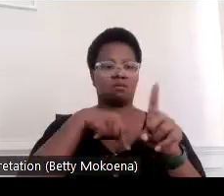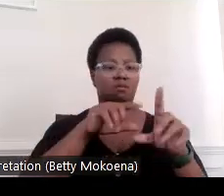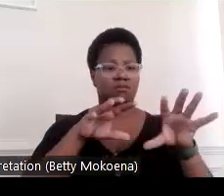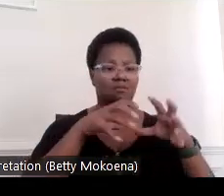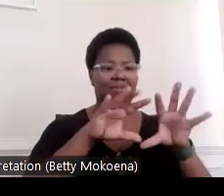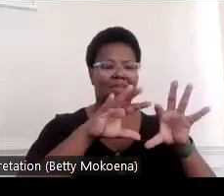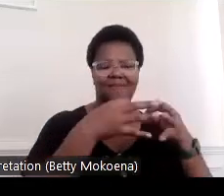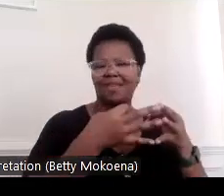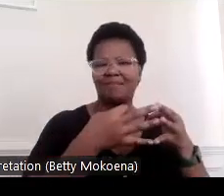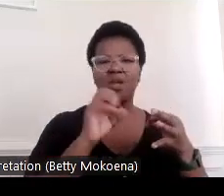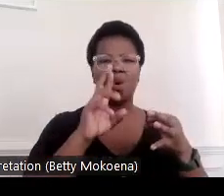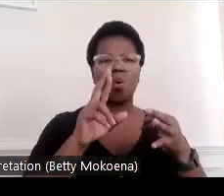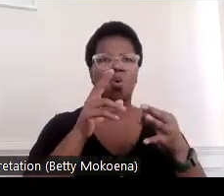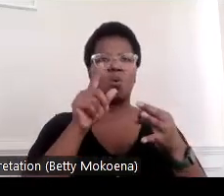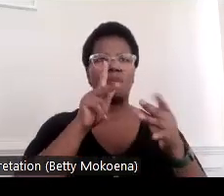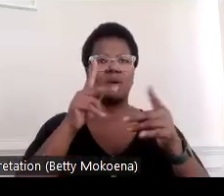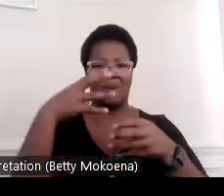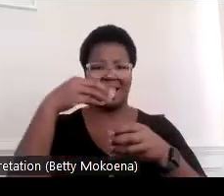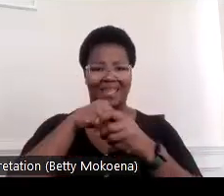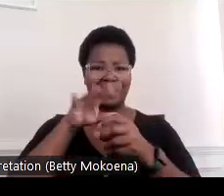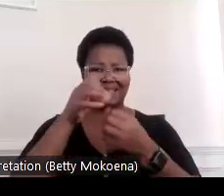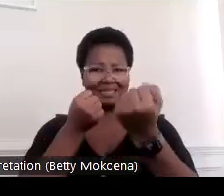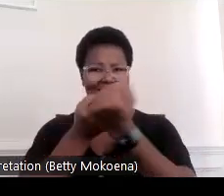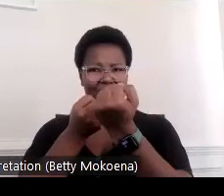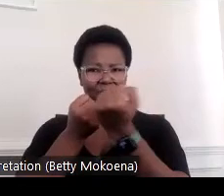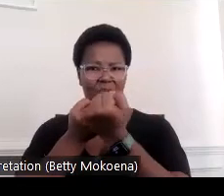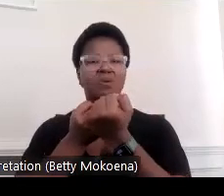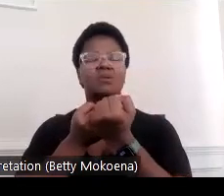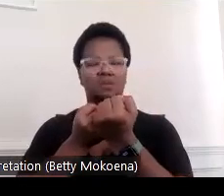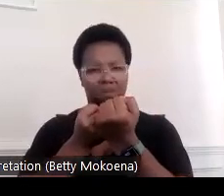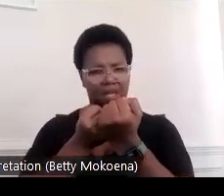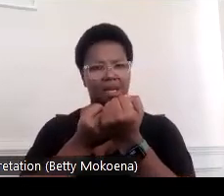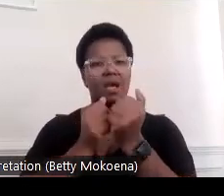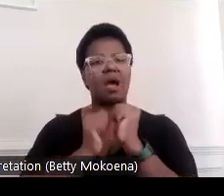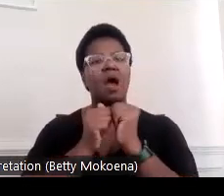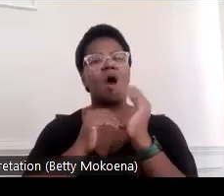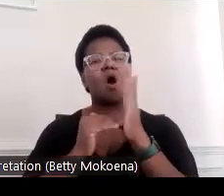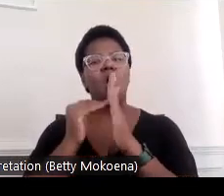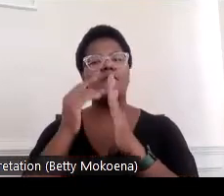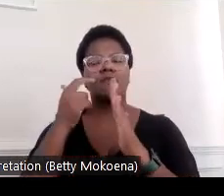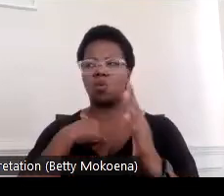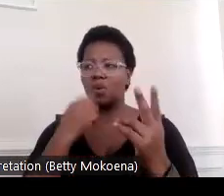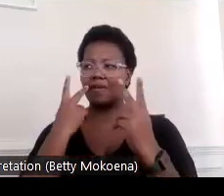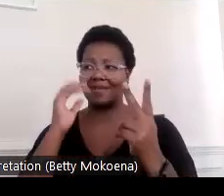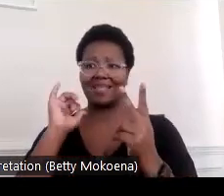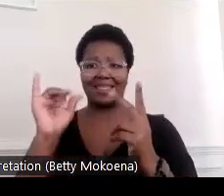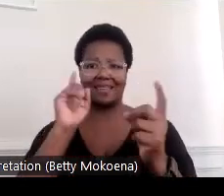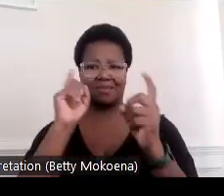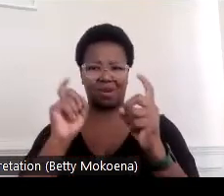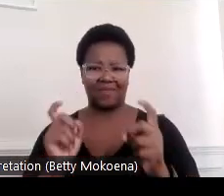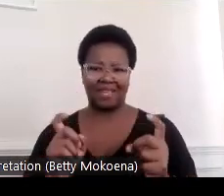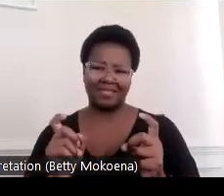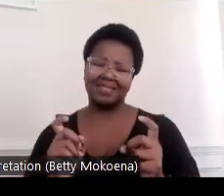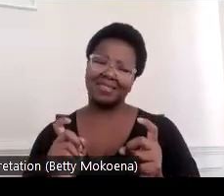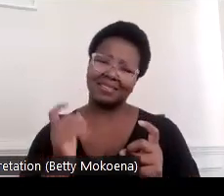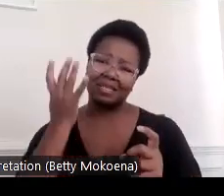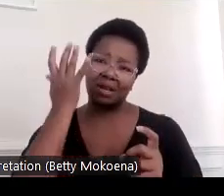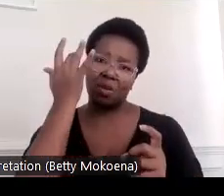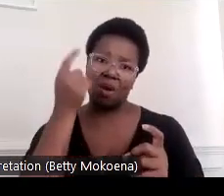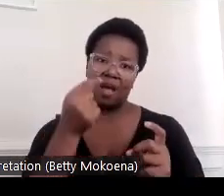de apoyo verdad que estén dispuestos a participar y que estén dispuestos a a aceptar esa modificación verdad